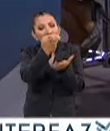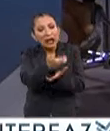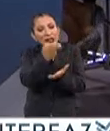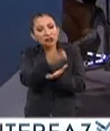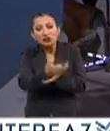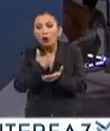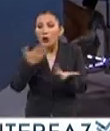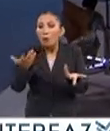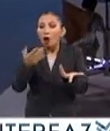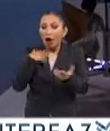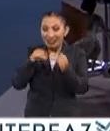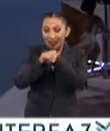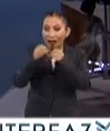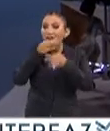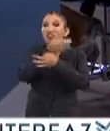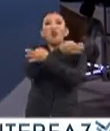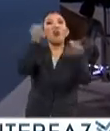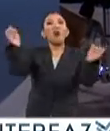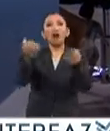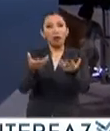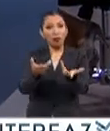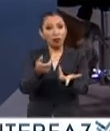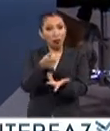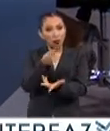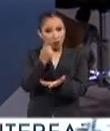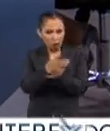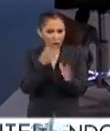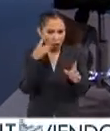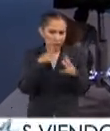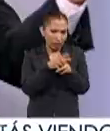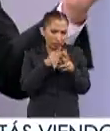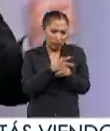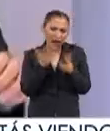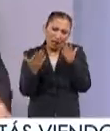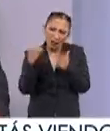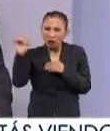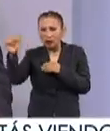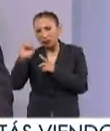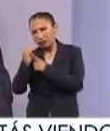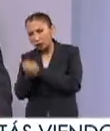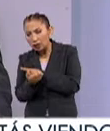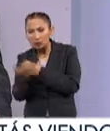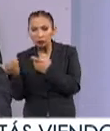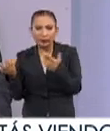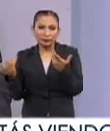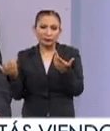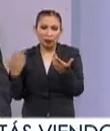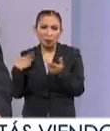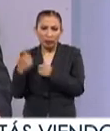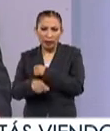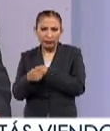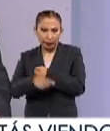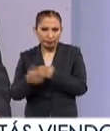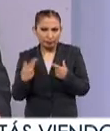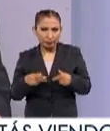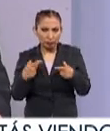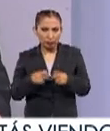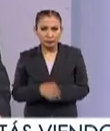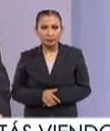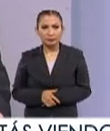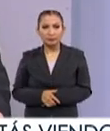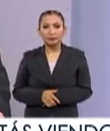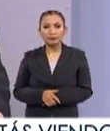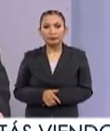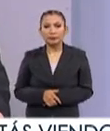de convocatoria, este fenómeno que se da, no solo cuando hay un pleito, muchas veces para otro tipo de circunstancias que obviamente afectan a los